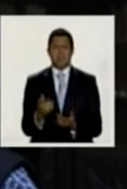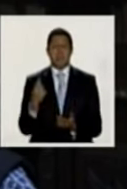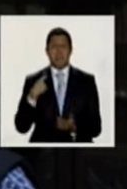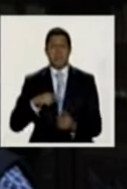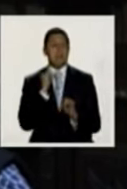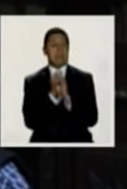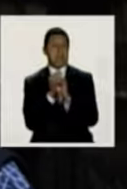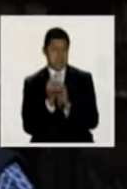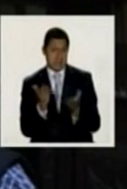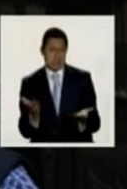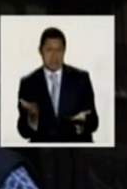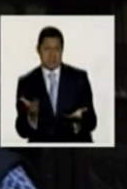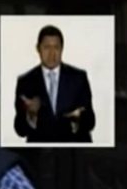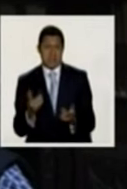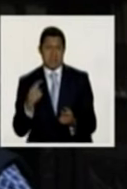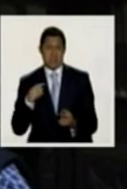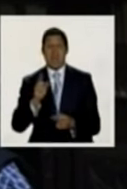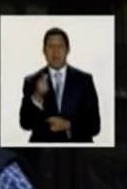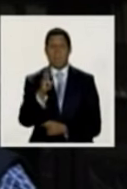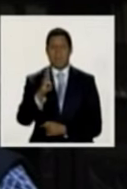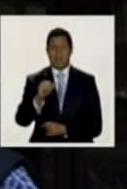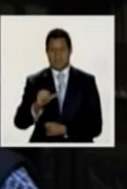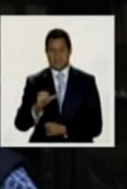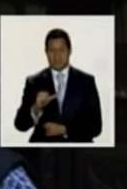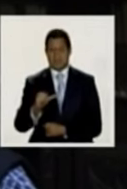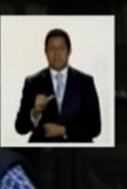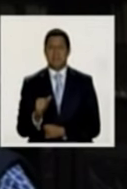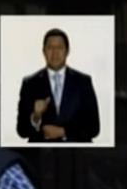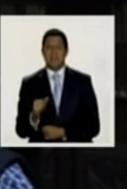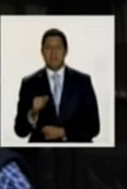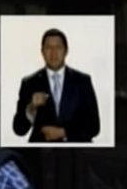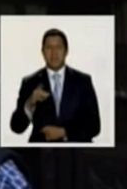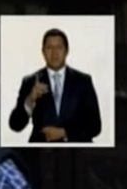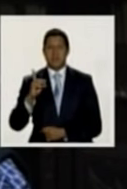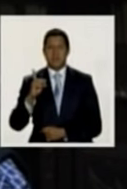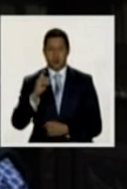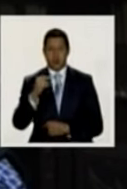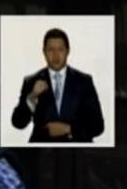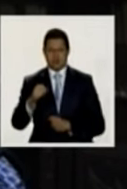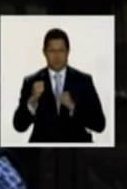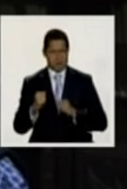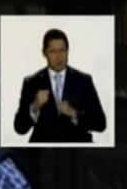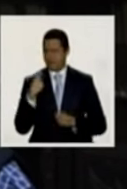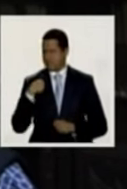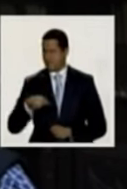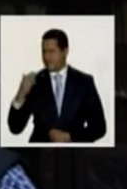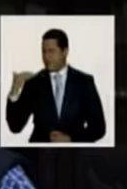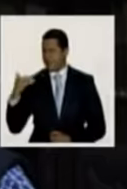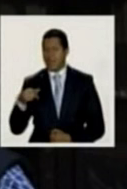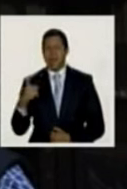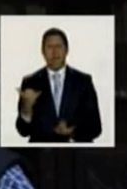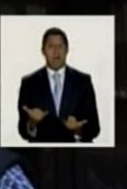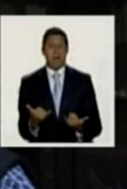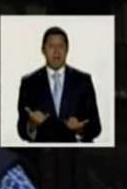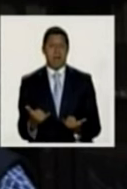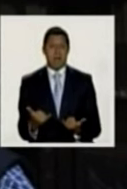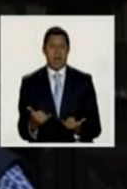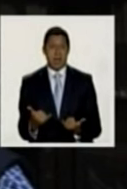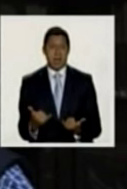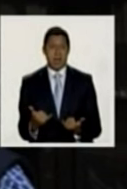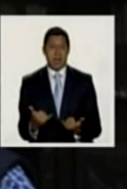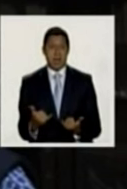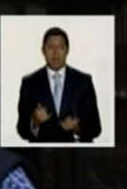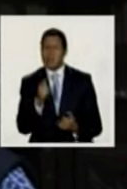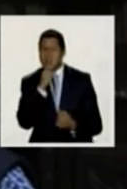tiene internet, tiene GPS, que Doña Bárbara en esa época no tenía. Hoy en día el